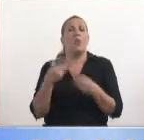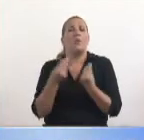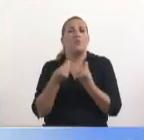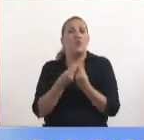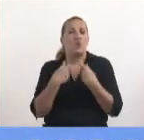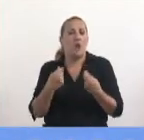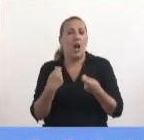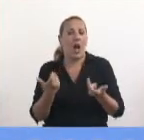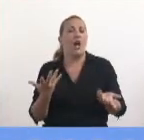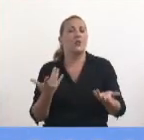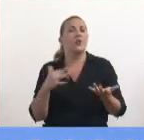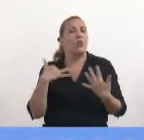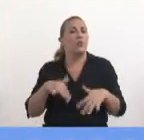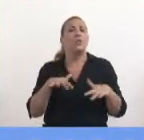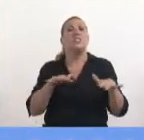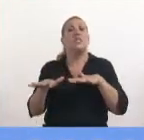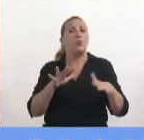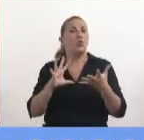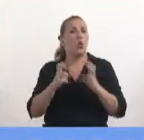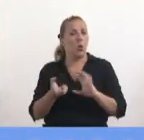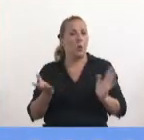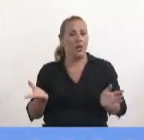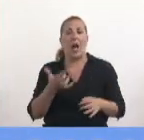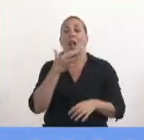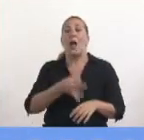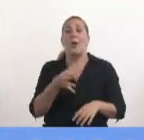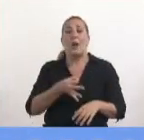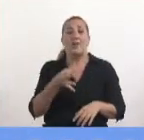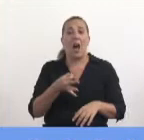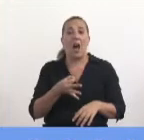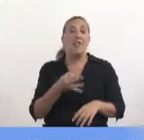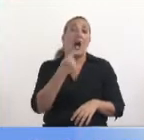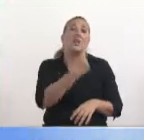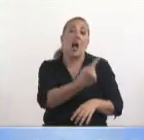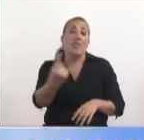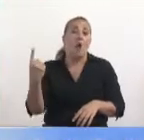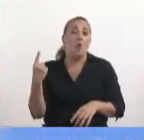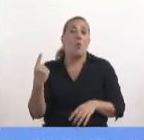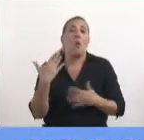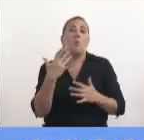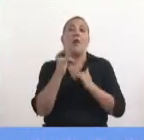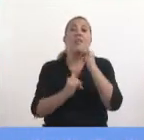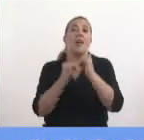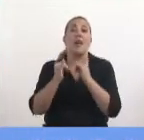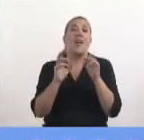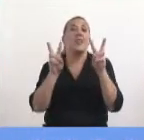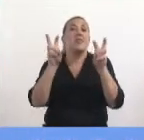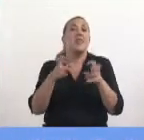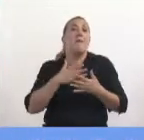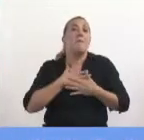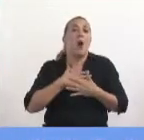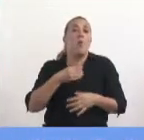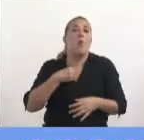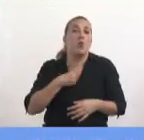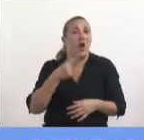y complica mucho la situación. Y la verdad que uno puede argumentar esto desde una cuestión voluntarista y decir